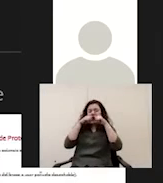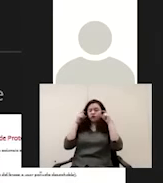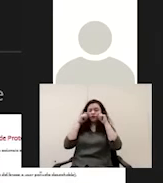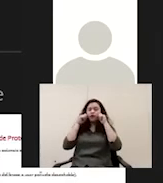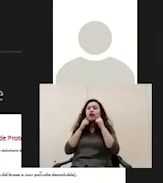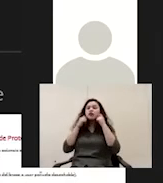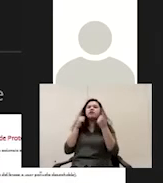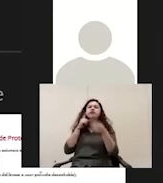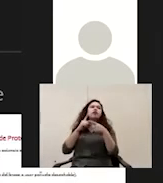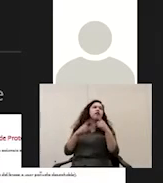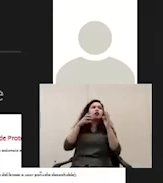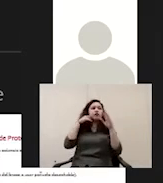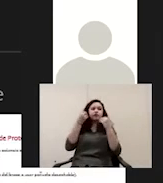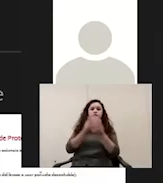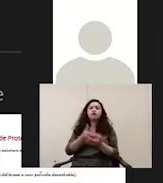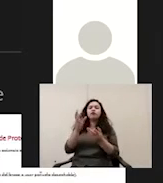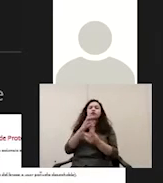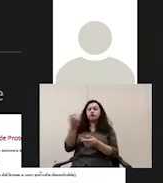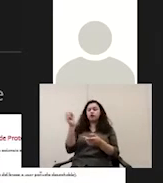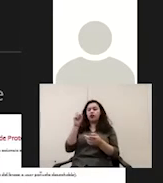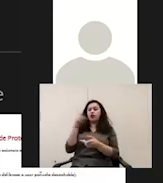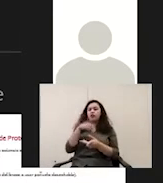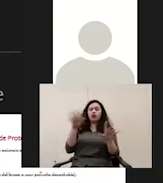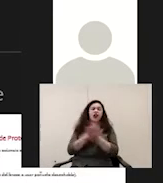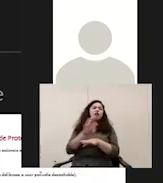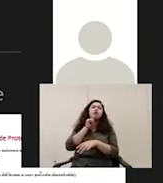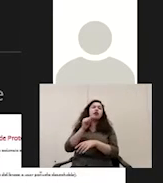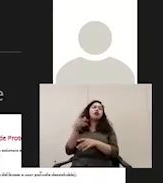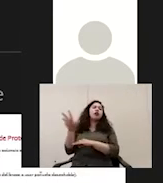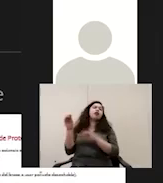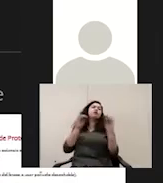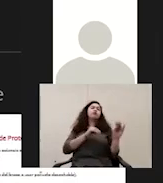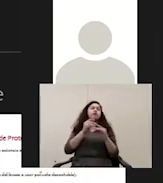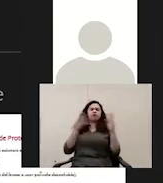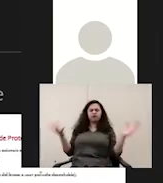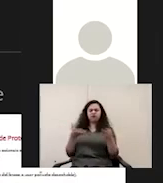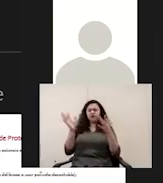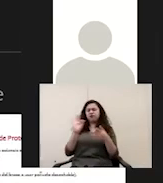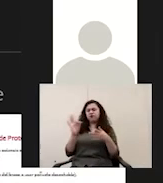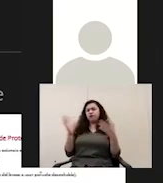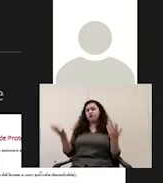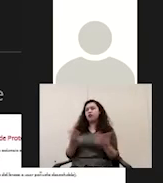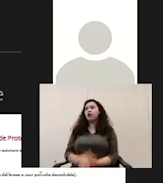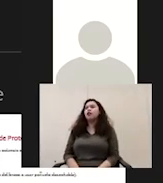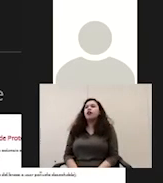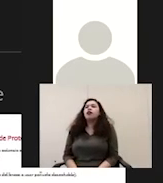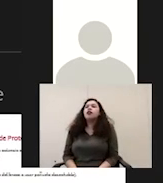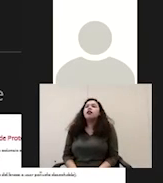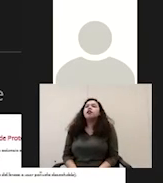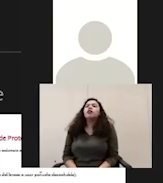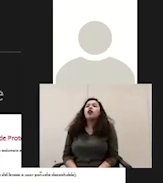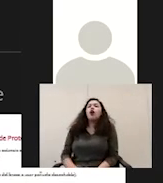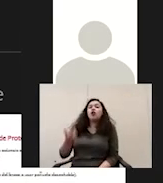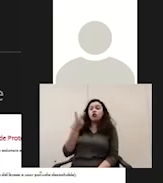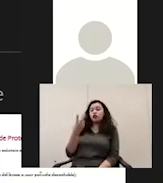traen, se les cae, lo pisan, lo mojan, no se lo cambian. Promover esa parte de que a lo mejor traigan repuestos, 2 o 3